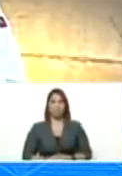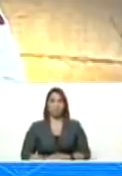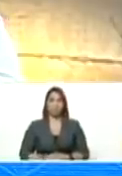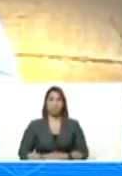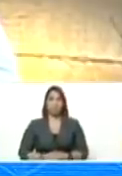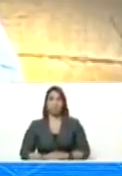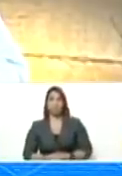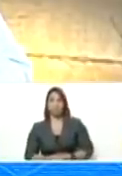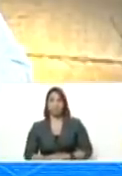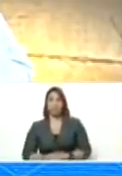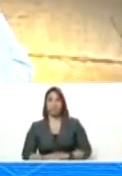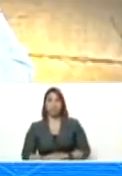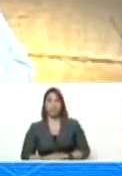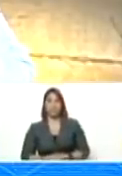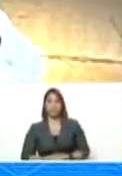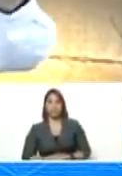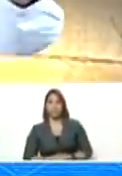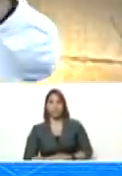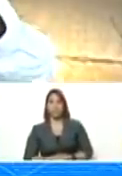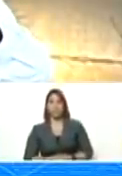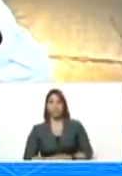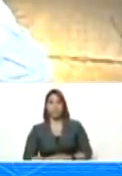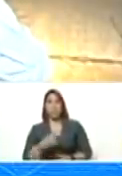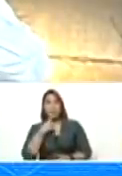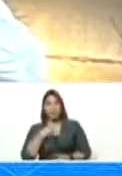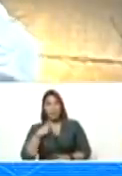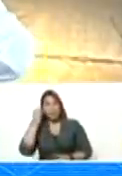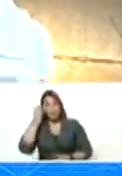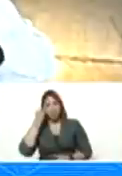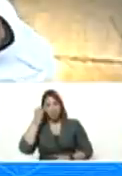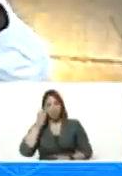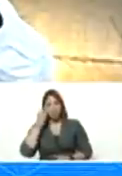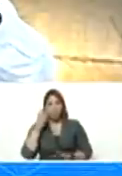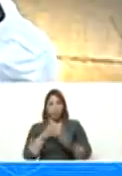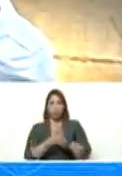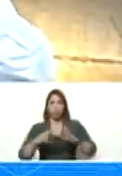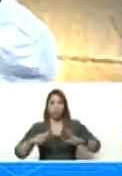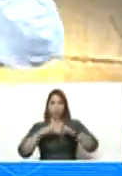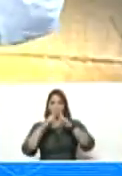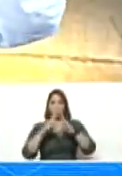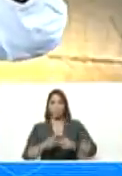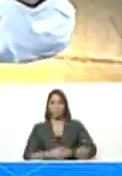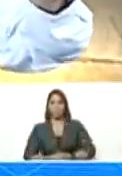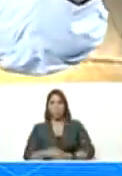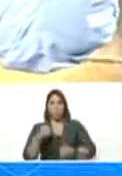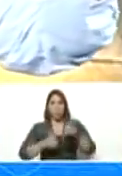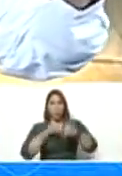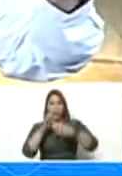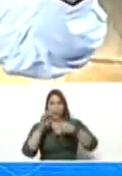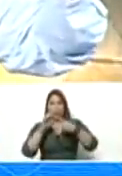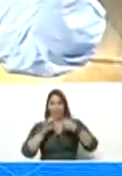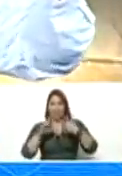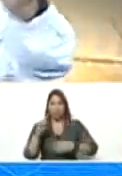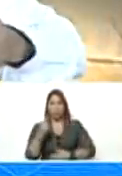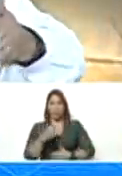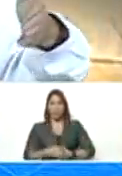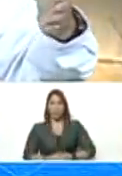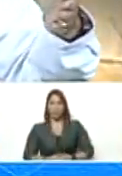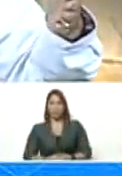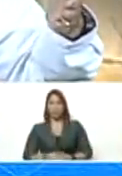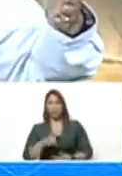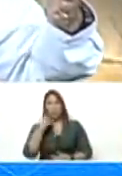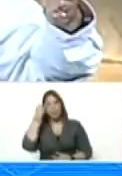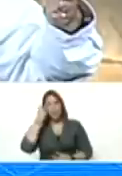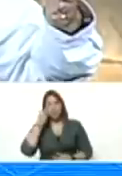Isabel Roja. Bueno, dime tu reflexión, pues, sobre este encuentro. ¿Cuál es el elemento principal que tú